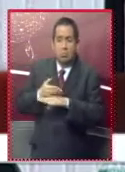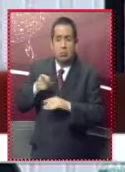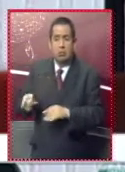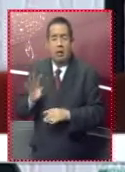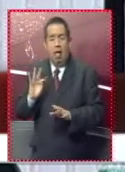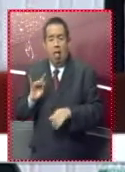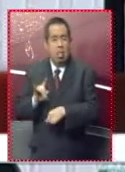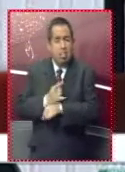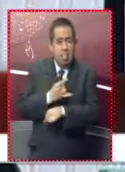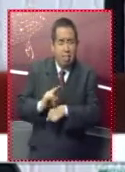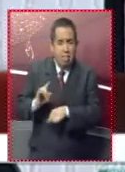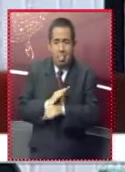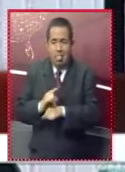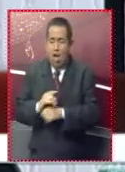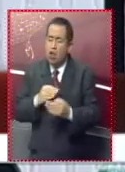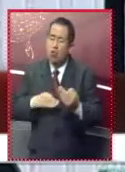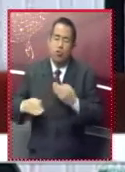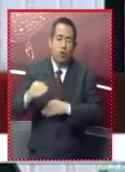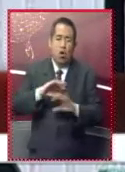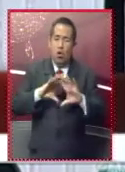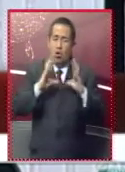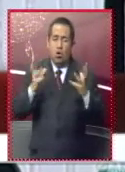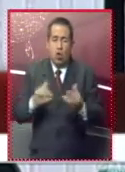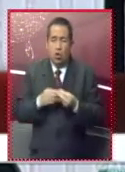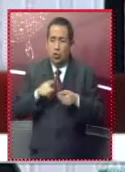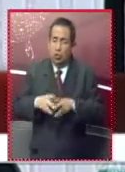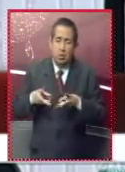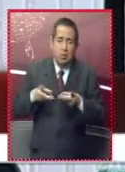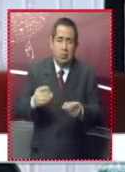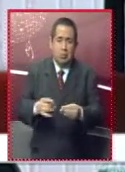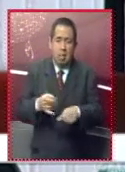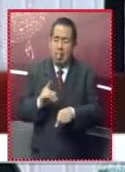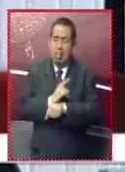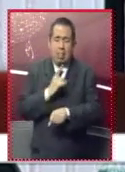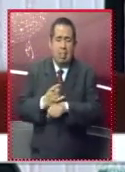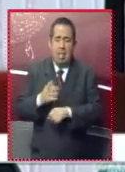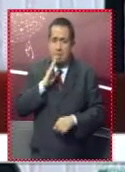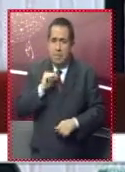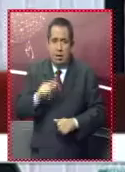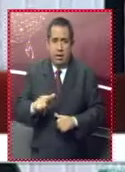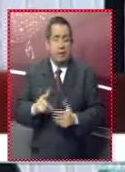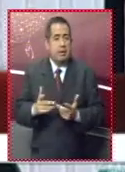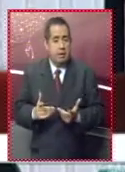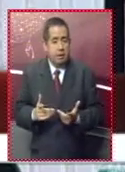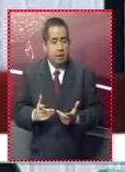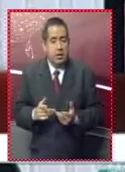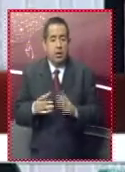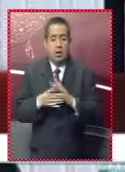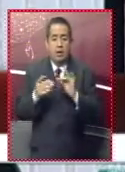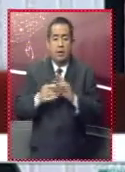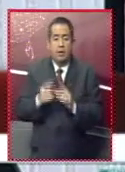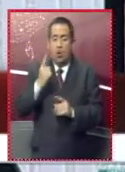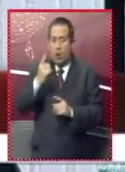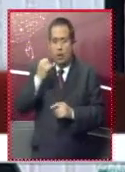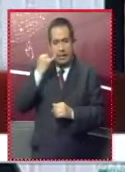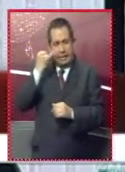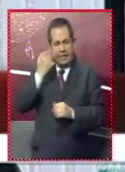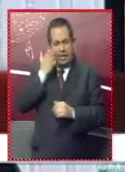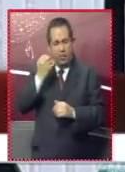deficiente, todos nuestros mecanismos de rendición de cuentas serán débiles. Y quiero